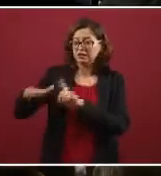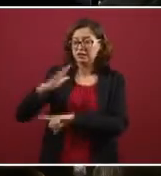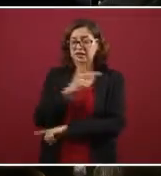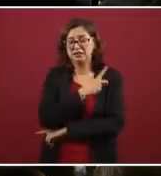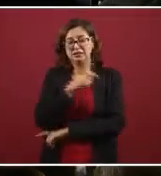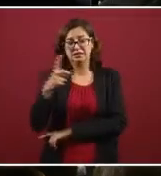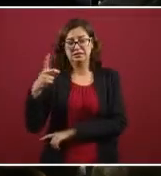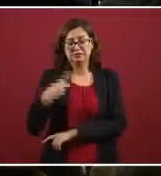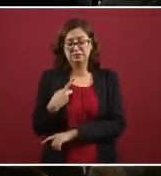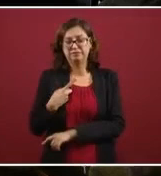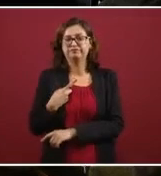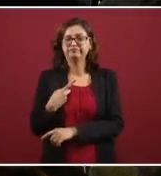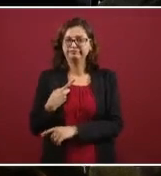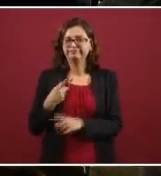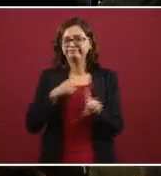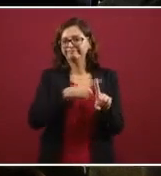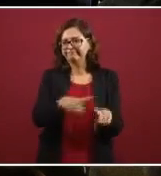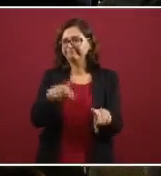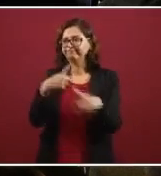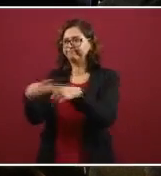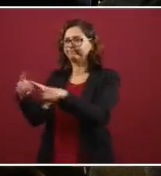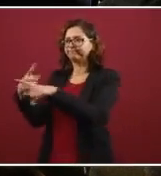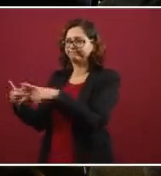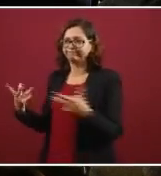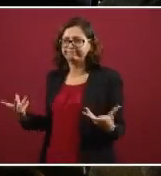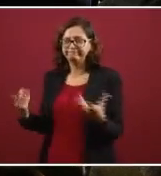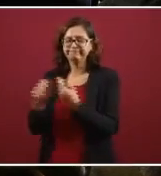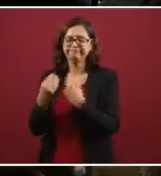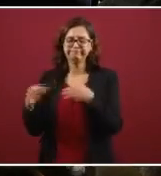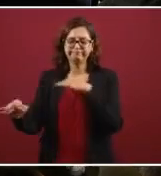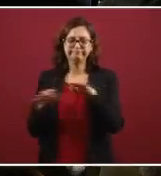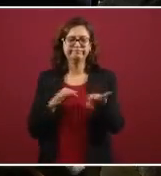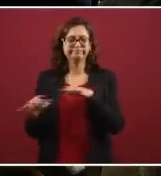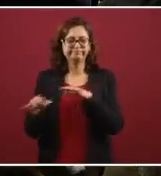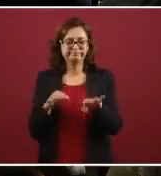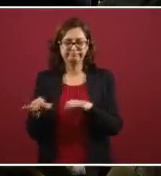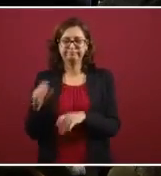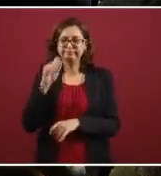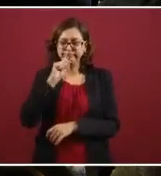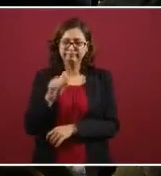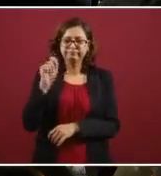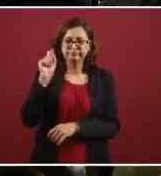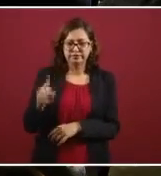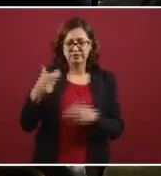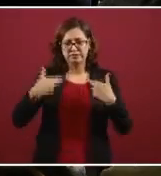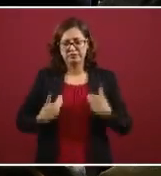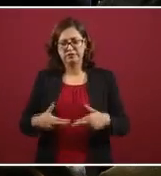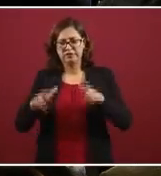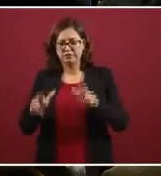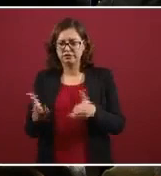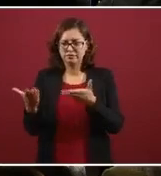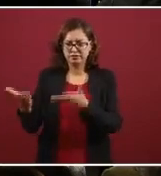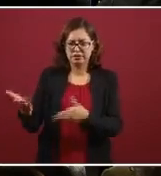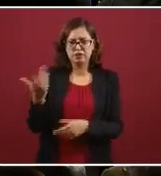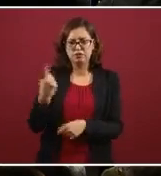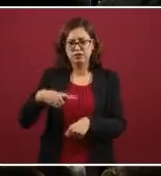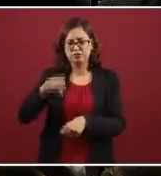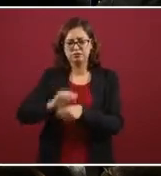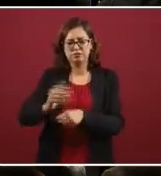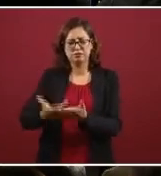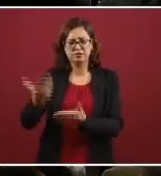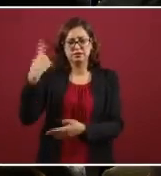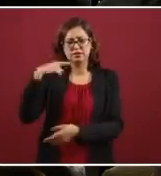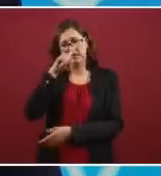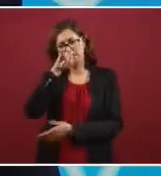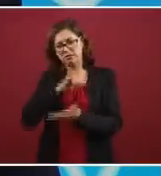del multilateralismo. Y esto, señor presidente, lo dijo el propio canciller la semana pasada en Nueva York,